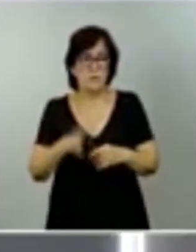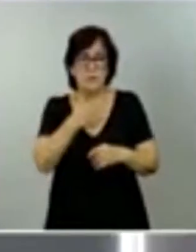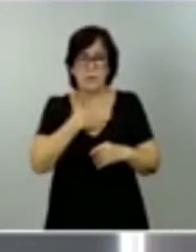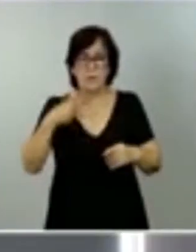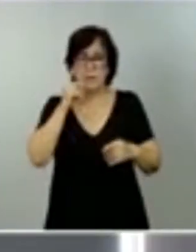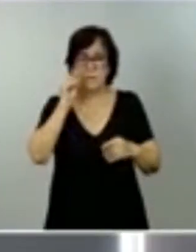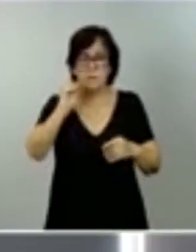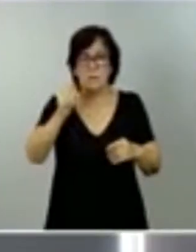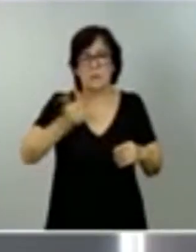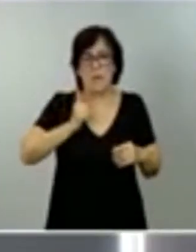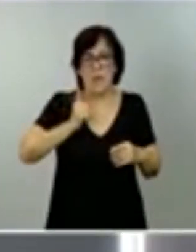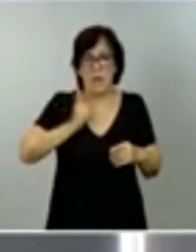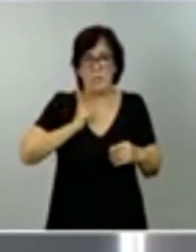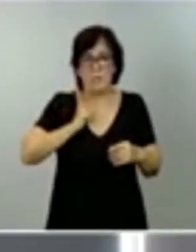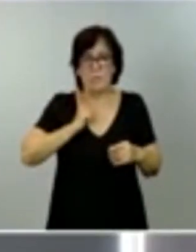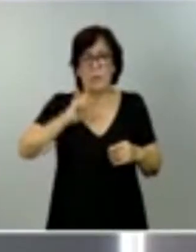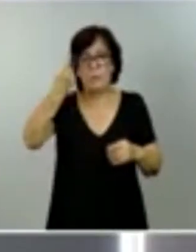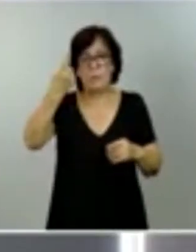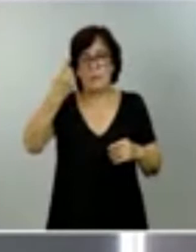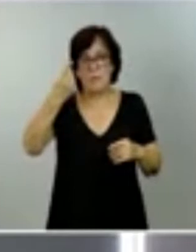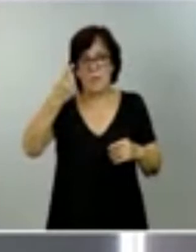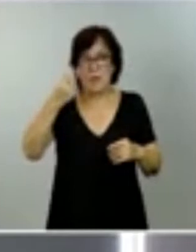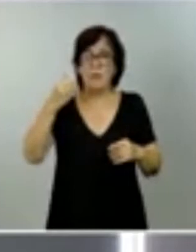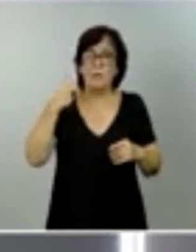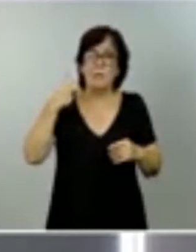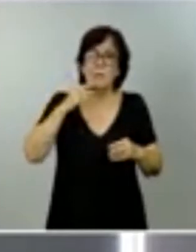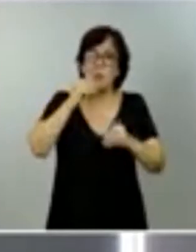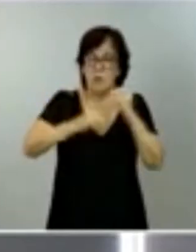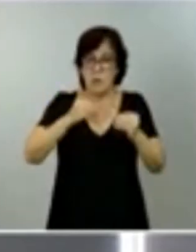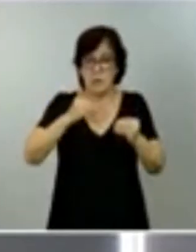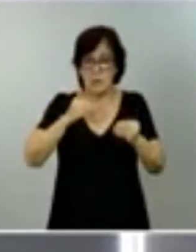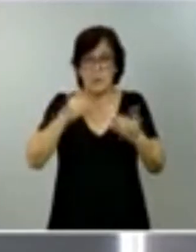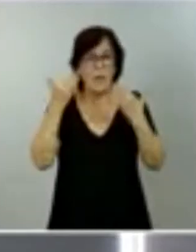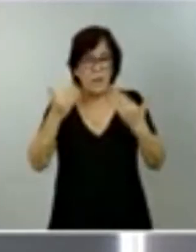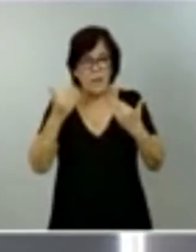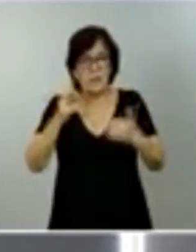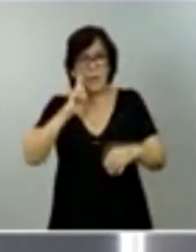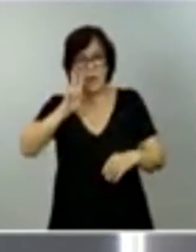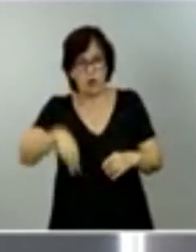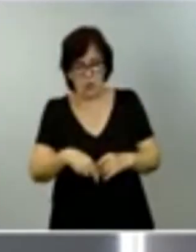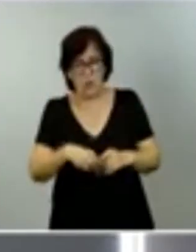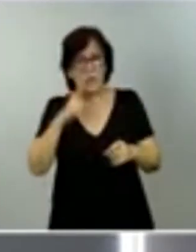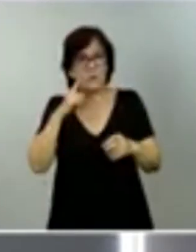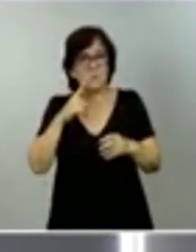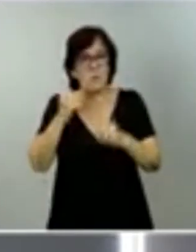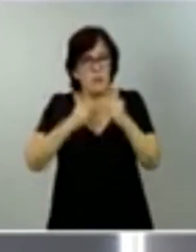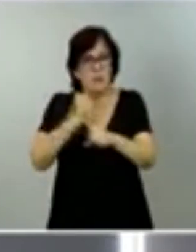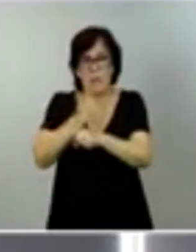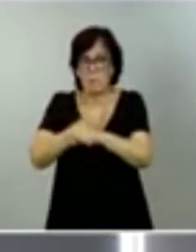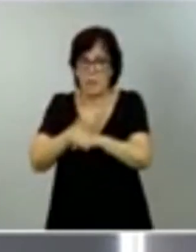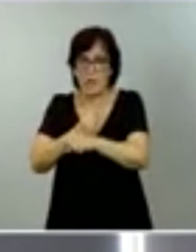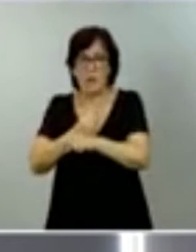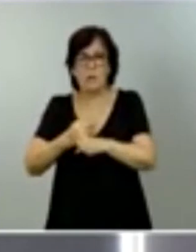aprovechar su primera pregunta para poner de relieve y agradecer y reconocer el enorme trabajo que hacen el